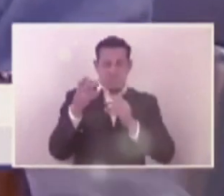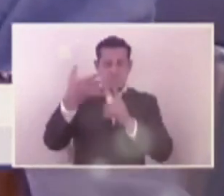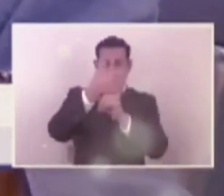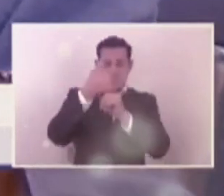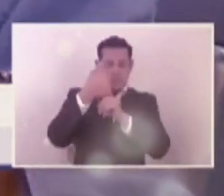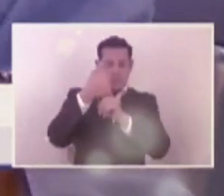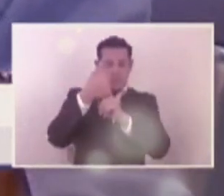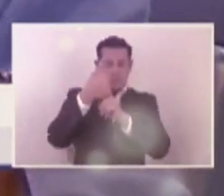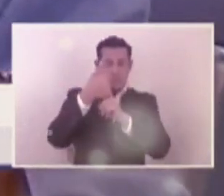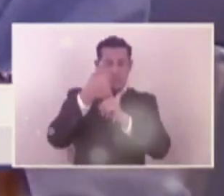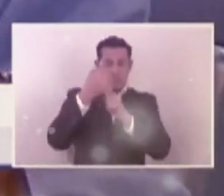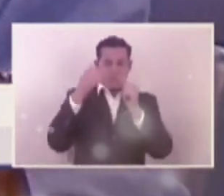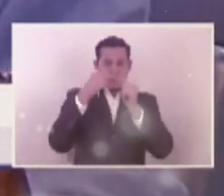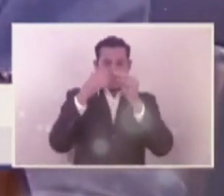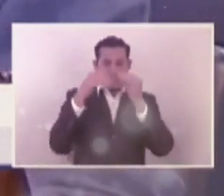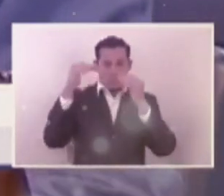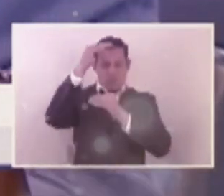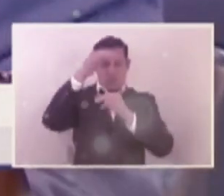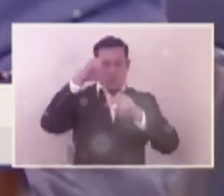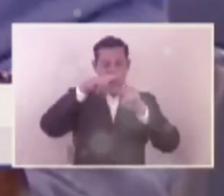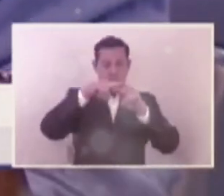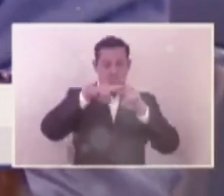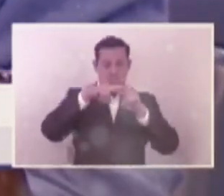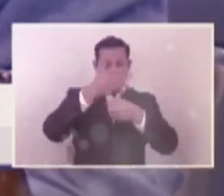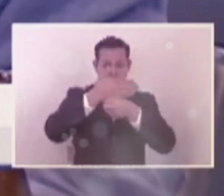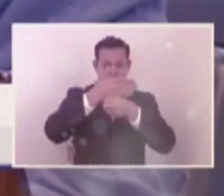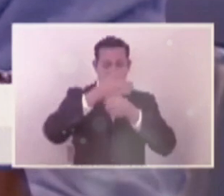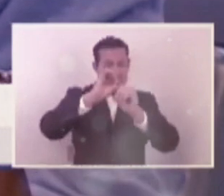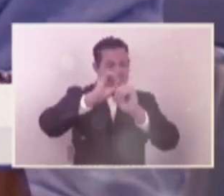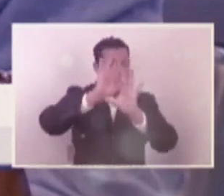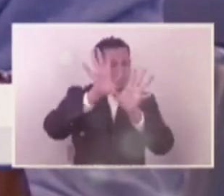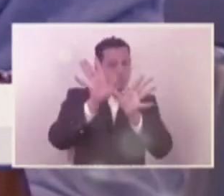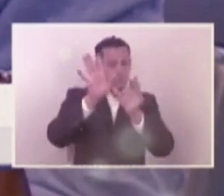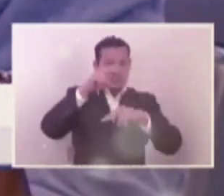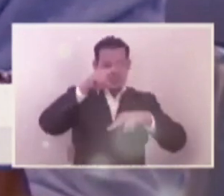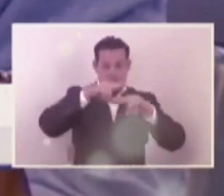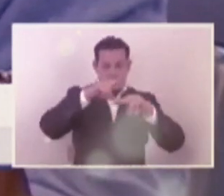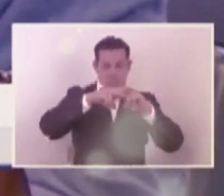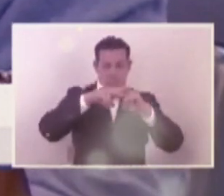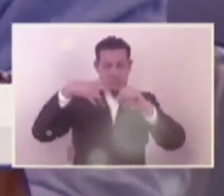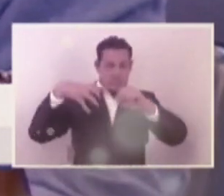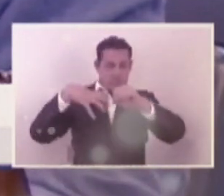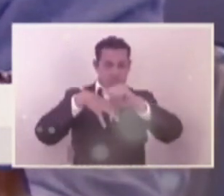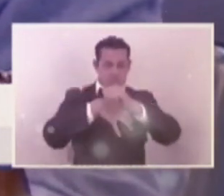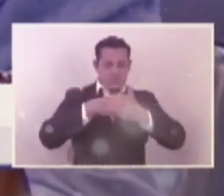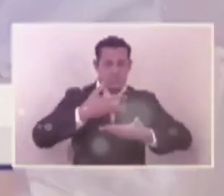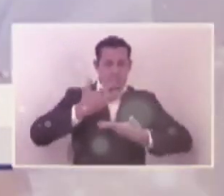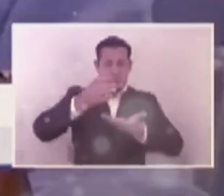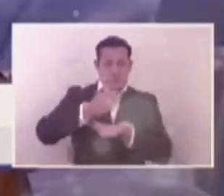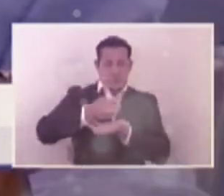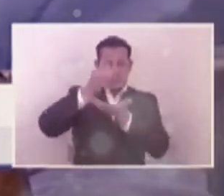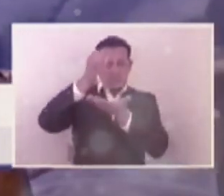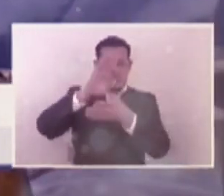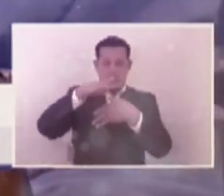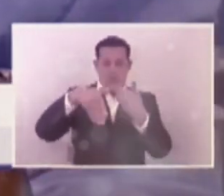ocupar cargos altos en Arena. Que quede claro que en Arena la corrupción se premia.